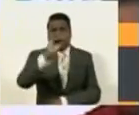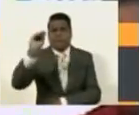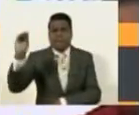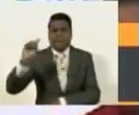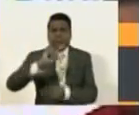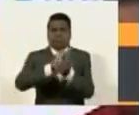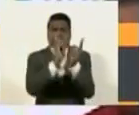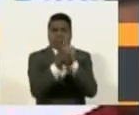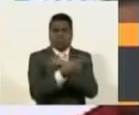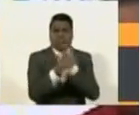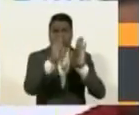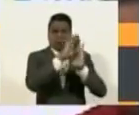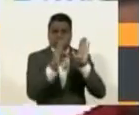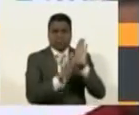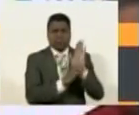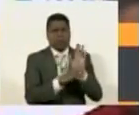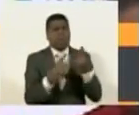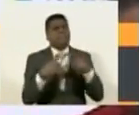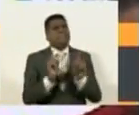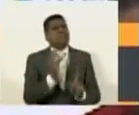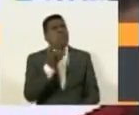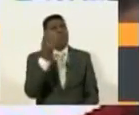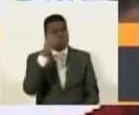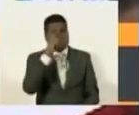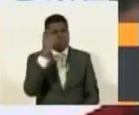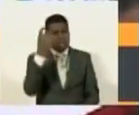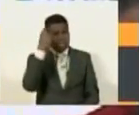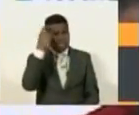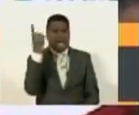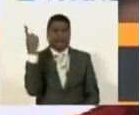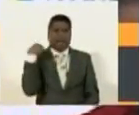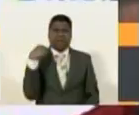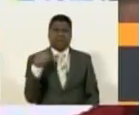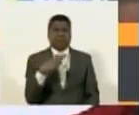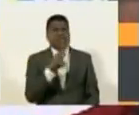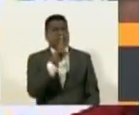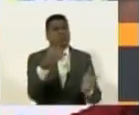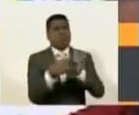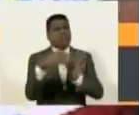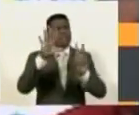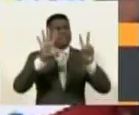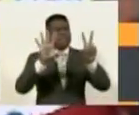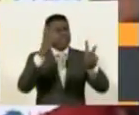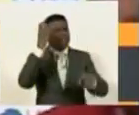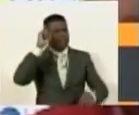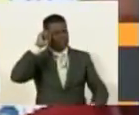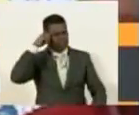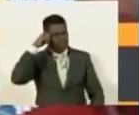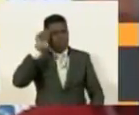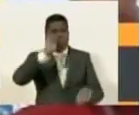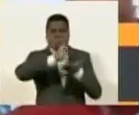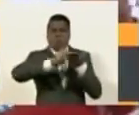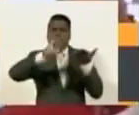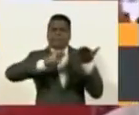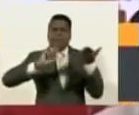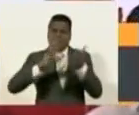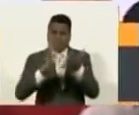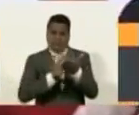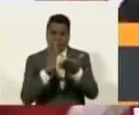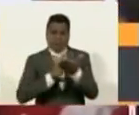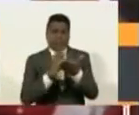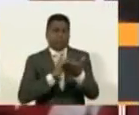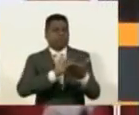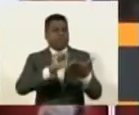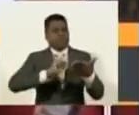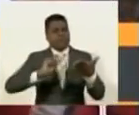días. Pero hace como, en el 2007, si mal no recuerdo, escribió un libro